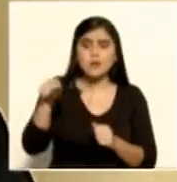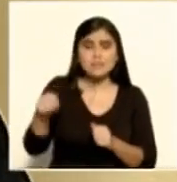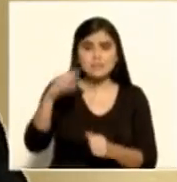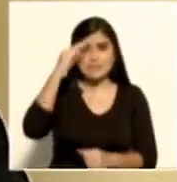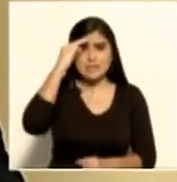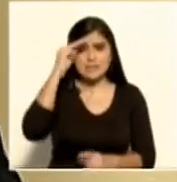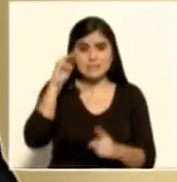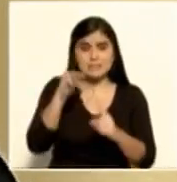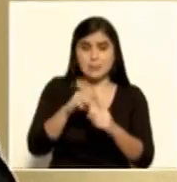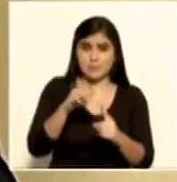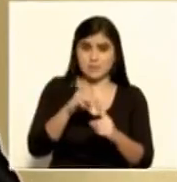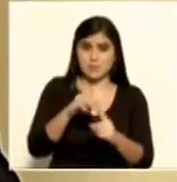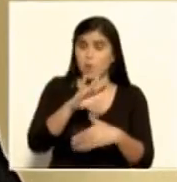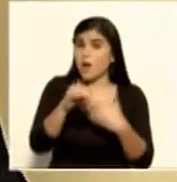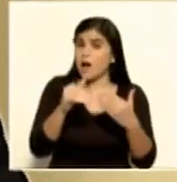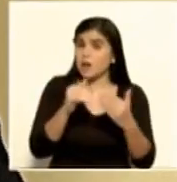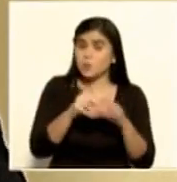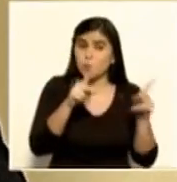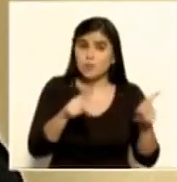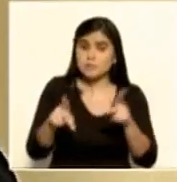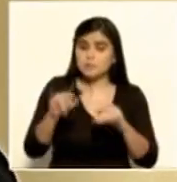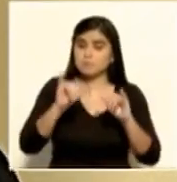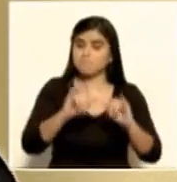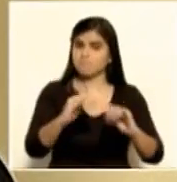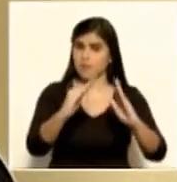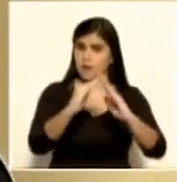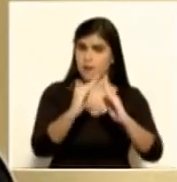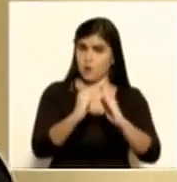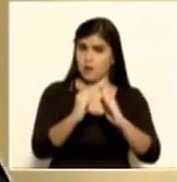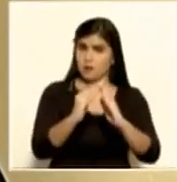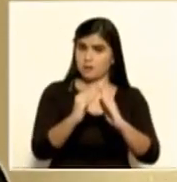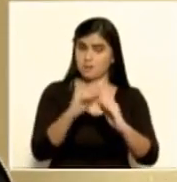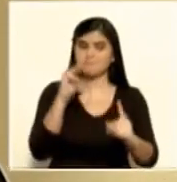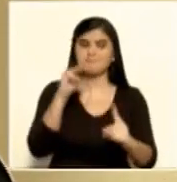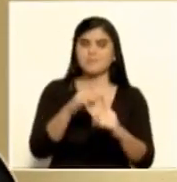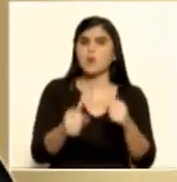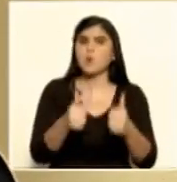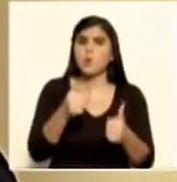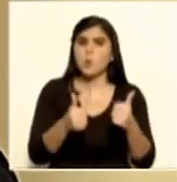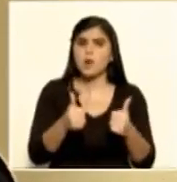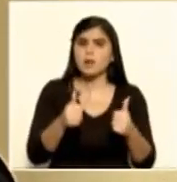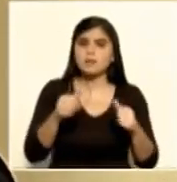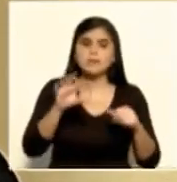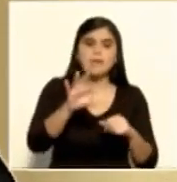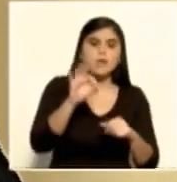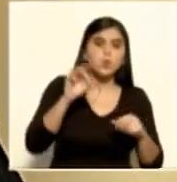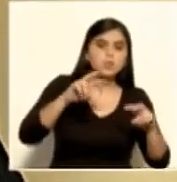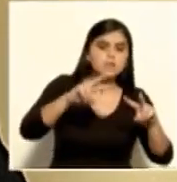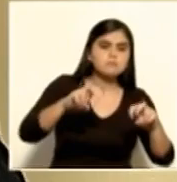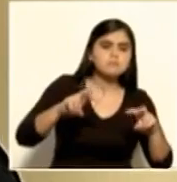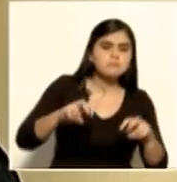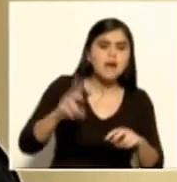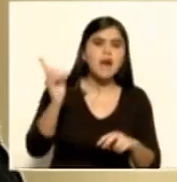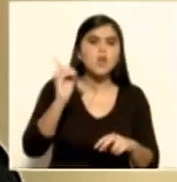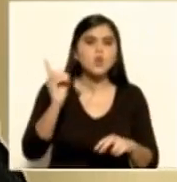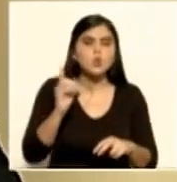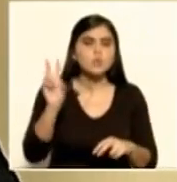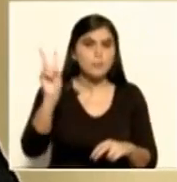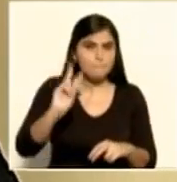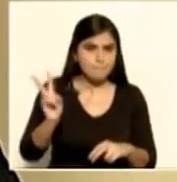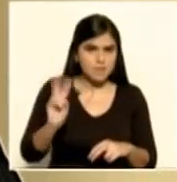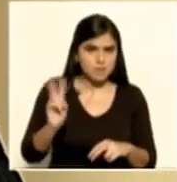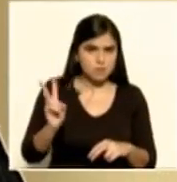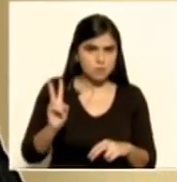misión a todas las personas en el hogar. La misión es encontrarle el rastro a este virus y para eso